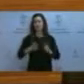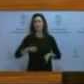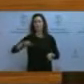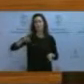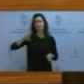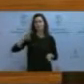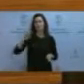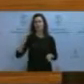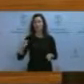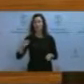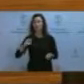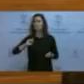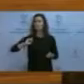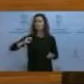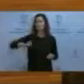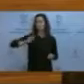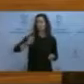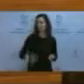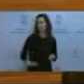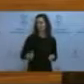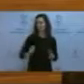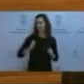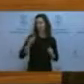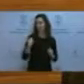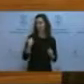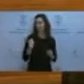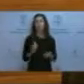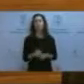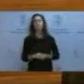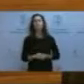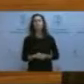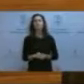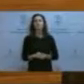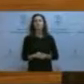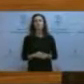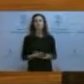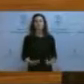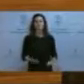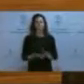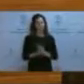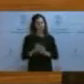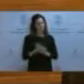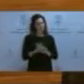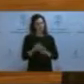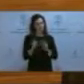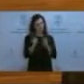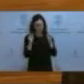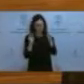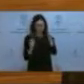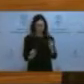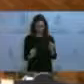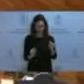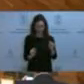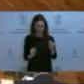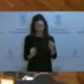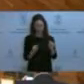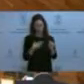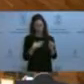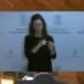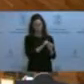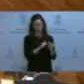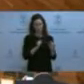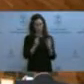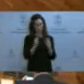y a la sentencia que hemos conocido en últimas fechas. Hablaba esa pregunta de un término que me llamó la atención, que son qué